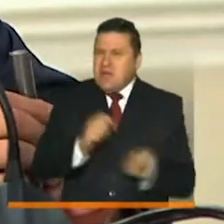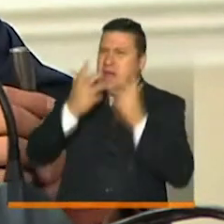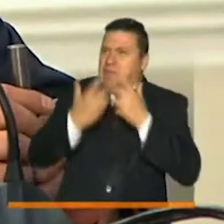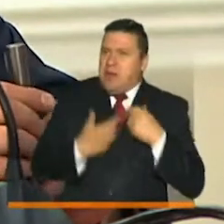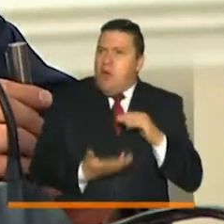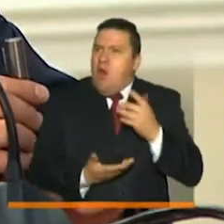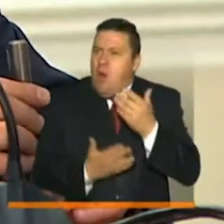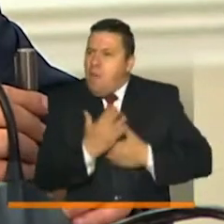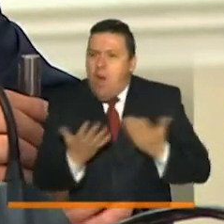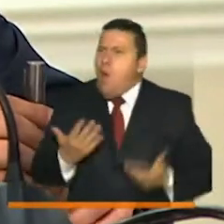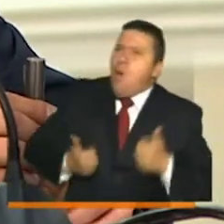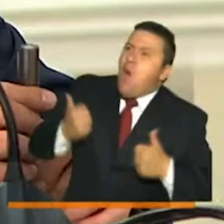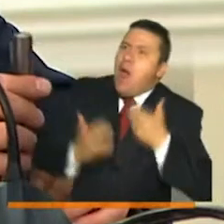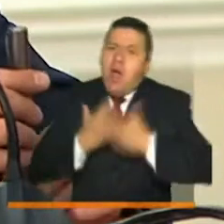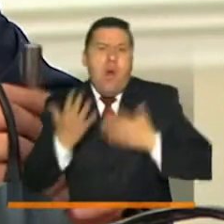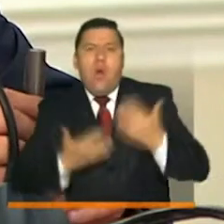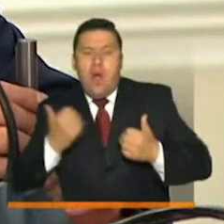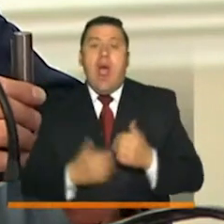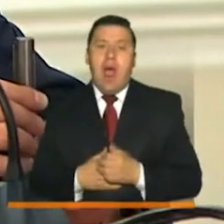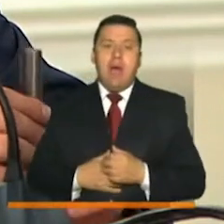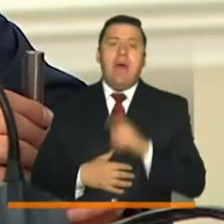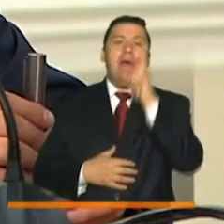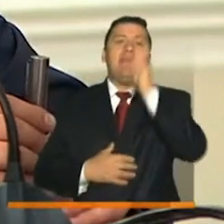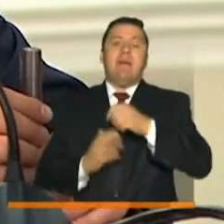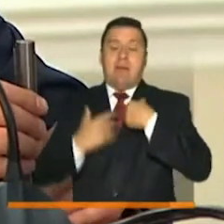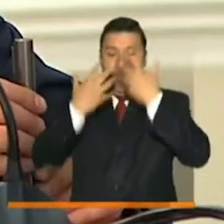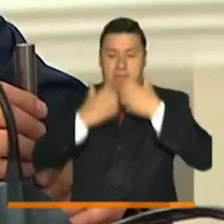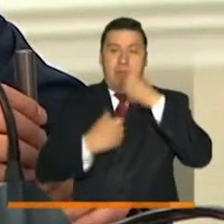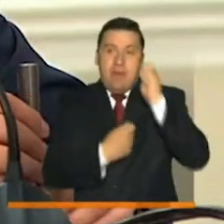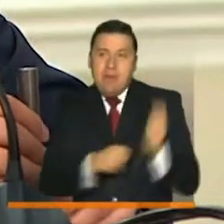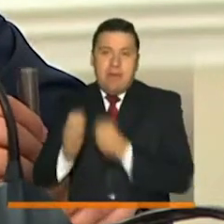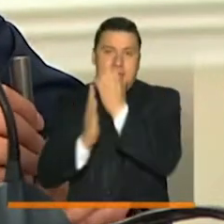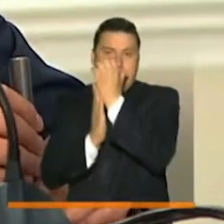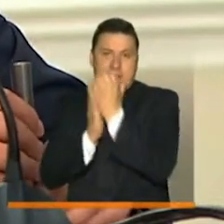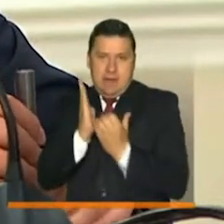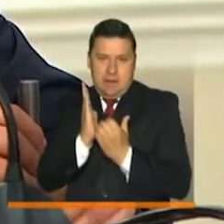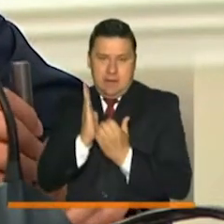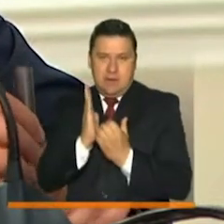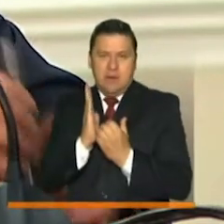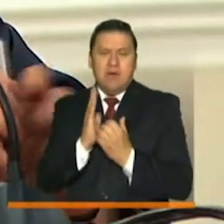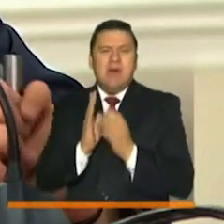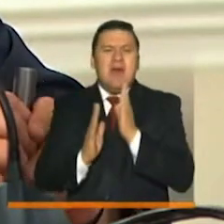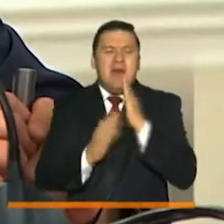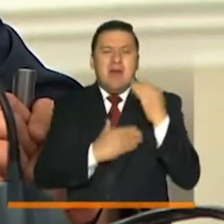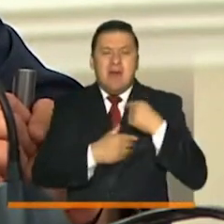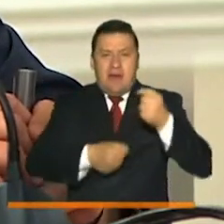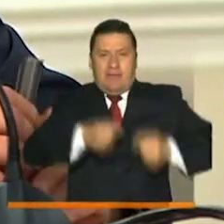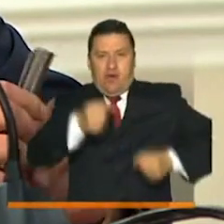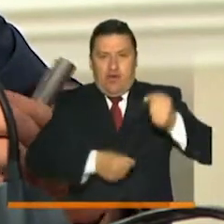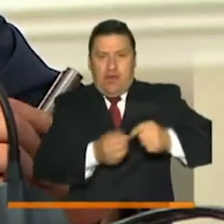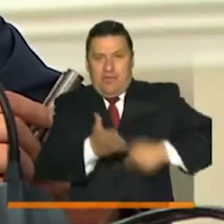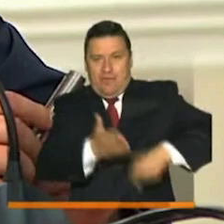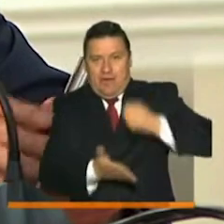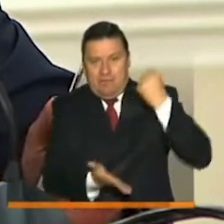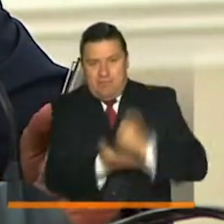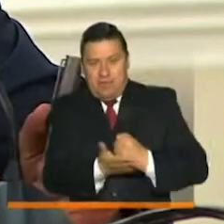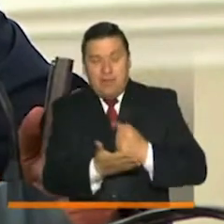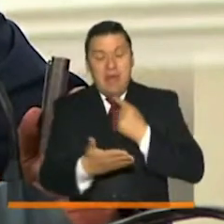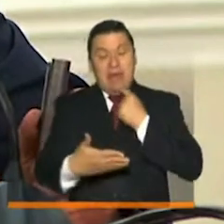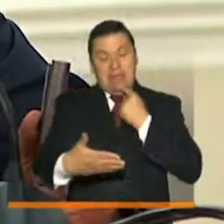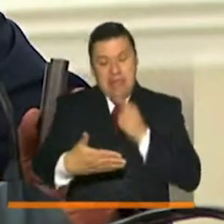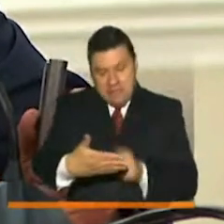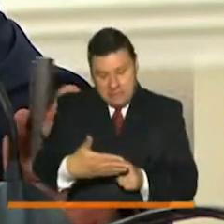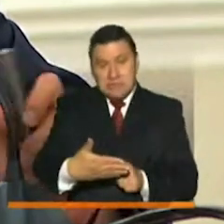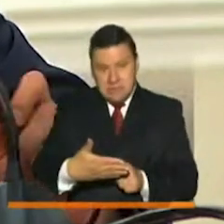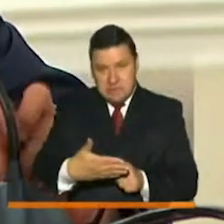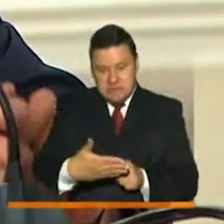empresas? Las empresas tienen que llevar una certificación de su contador o revisor fiscal en la que diga que